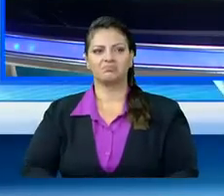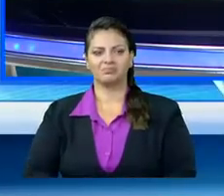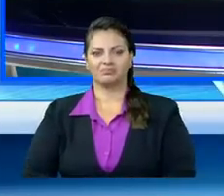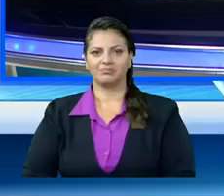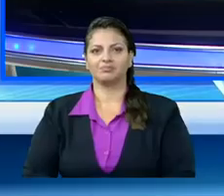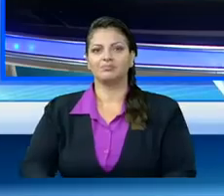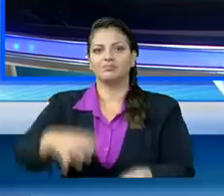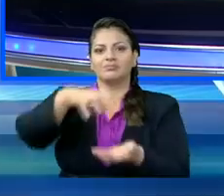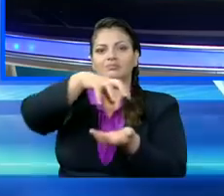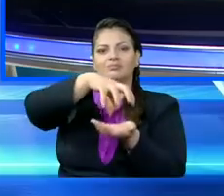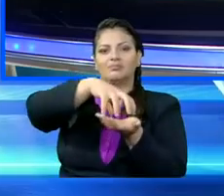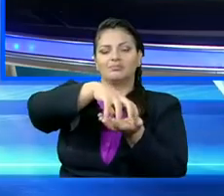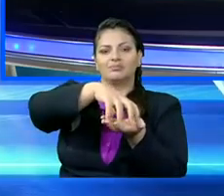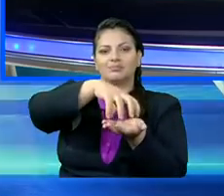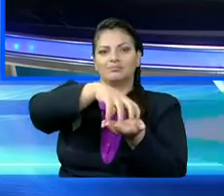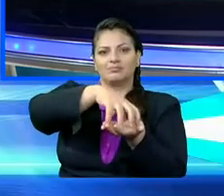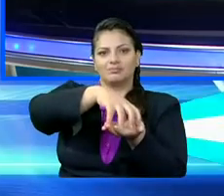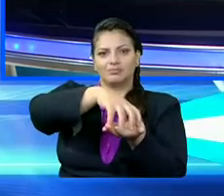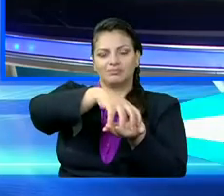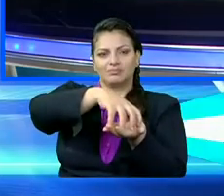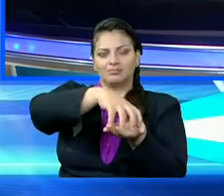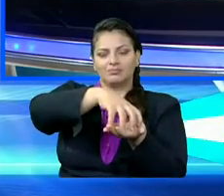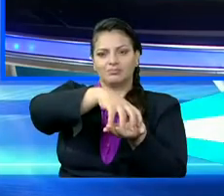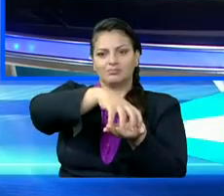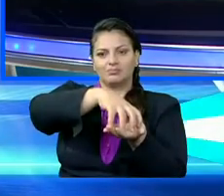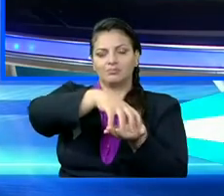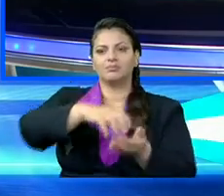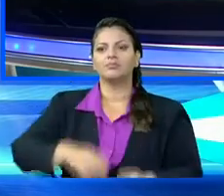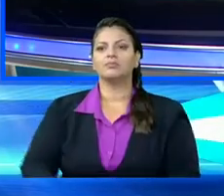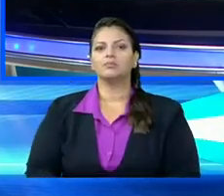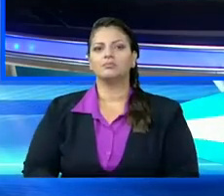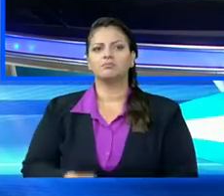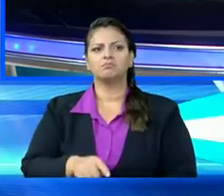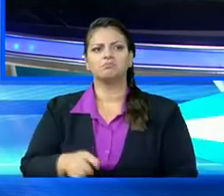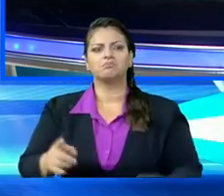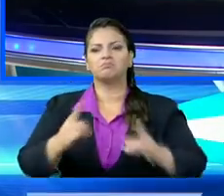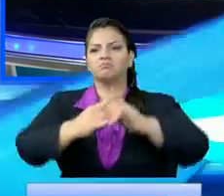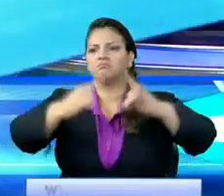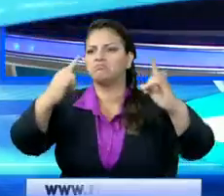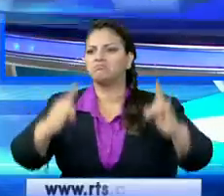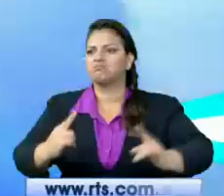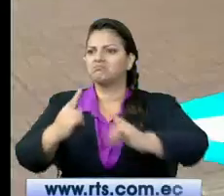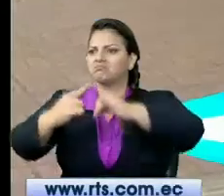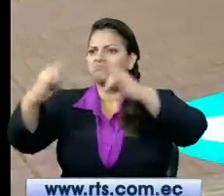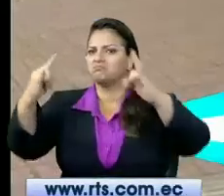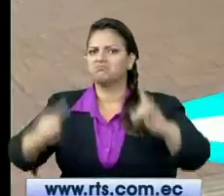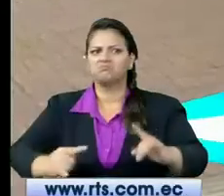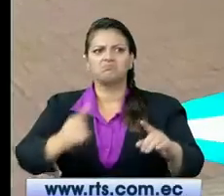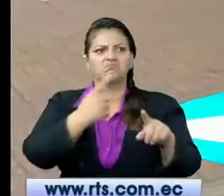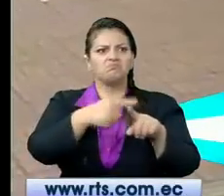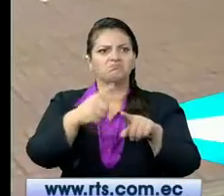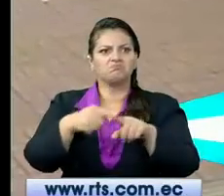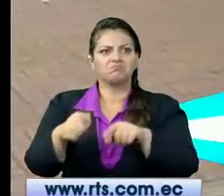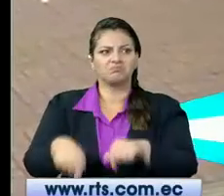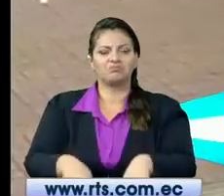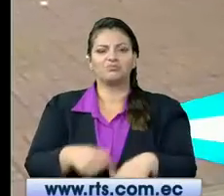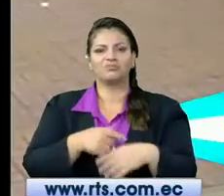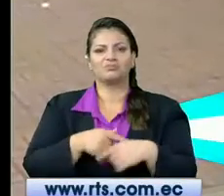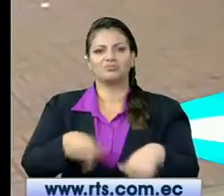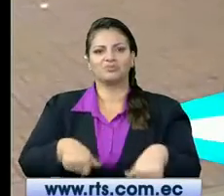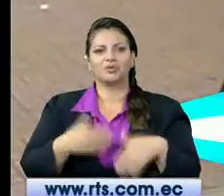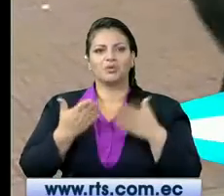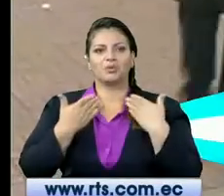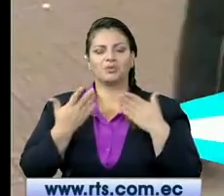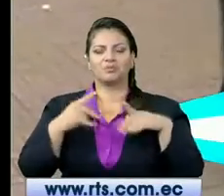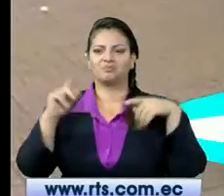del Centro Cívico. Y es que lo que me gusta de la fiesta de Guayaquil es que se multiplican por todos los sectores, ferias